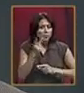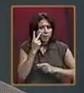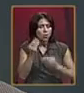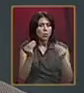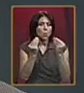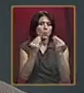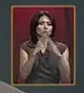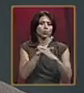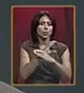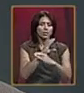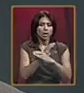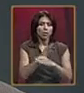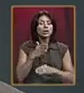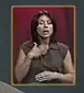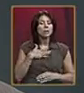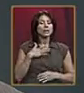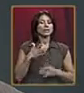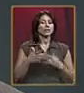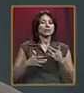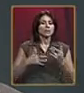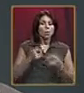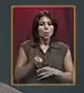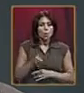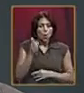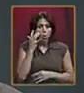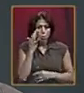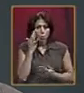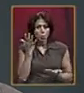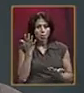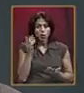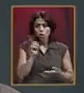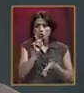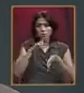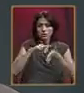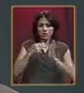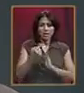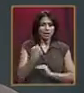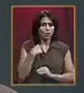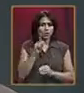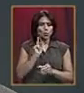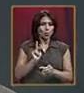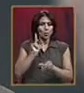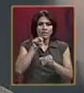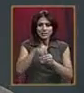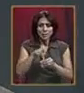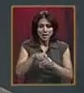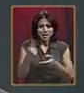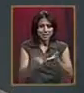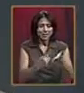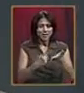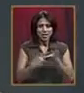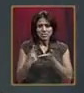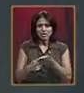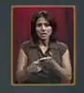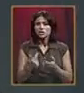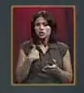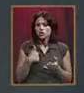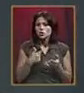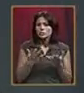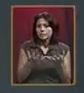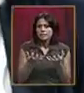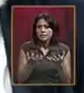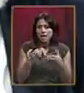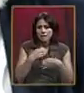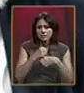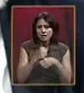pues me inquieta un poco. Eso no quiere decir que uno no vaya a participar en el debate. De hecho, yo tengo toda la intención de